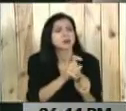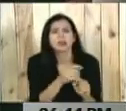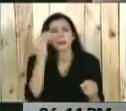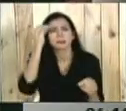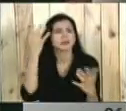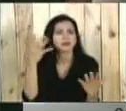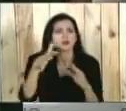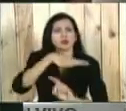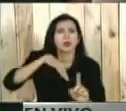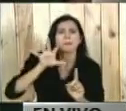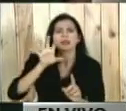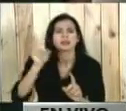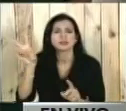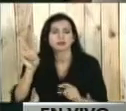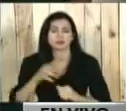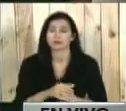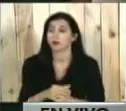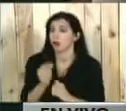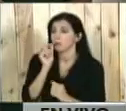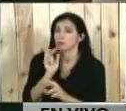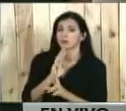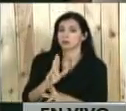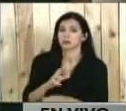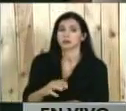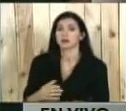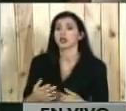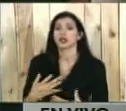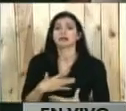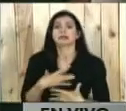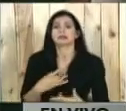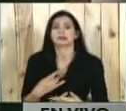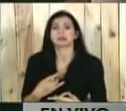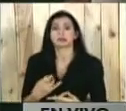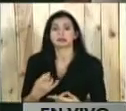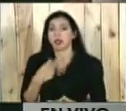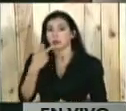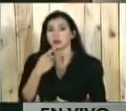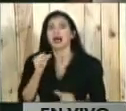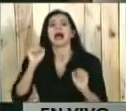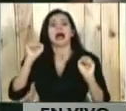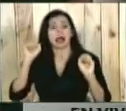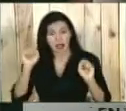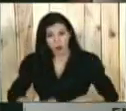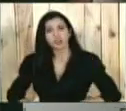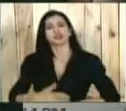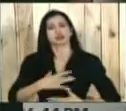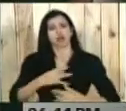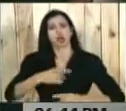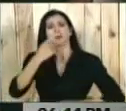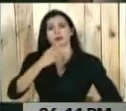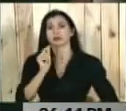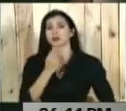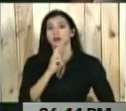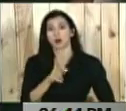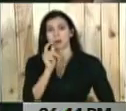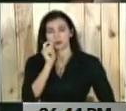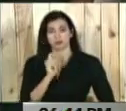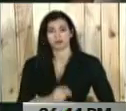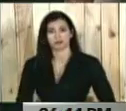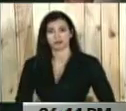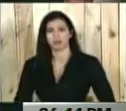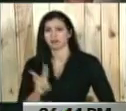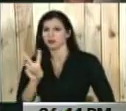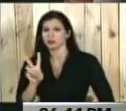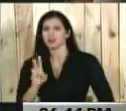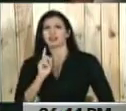Hay algunos que creen que a nosotros no nos interesa la política. Sí, ahora sí nos interesa la política. Y Venezuela,